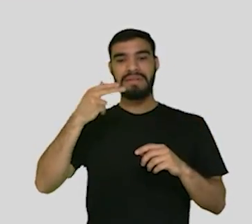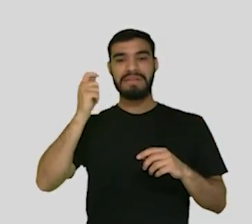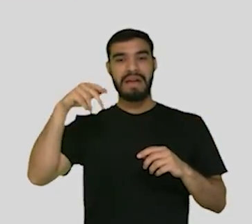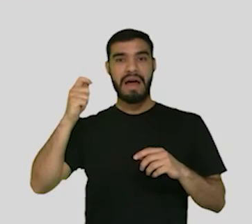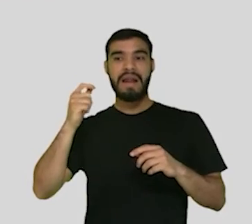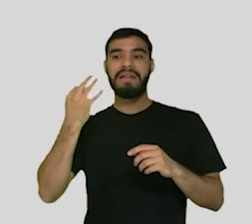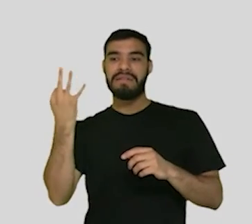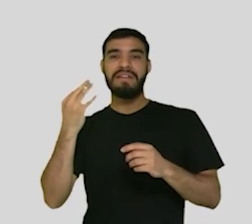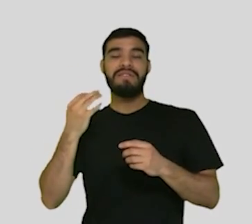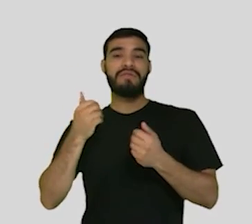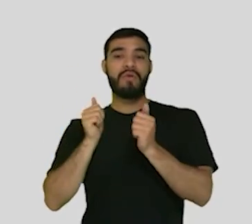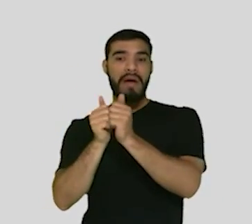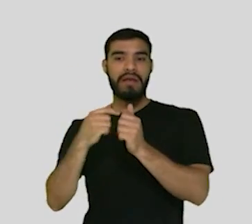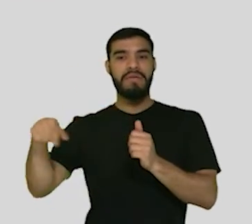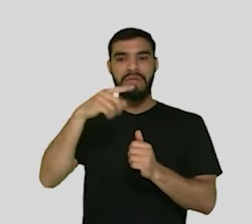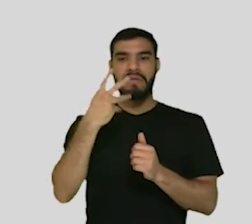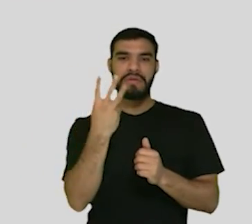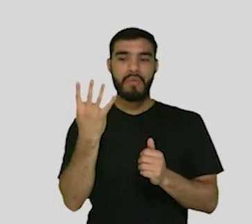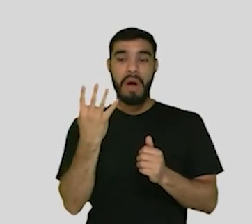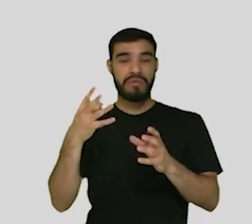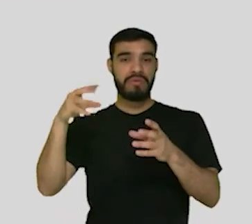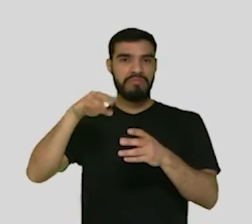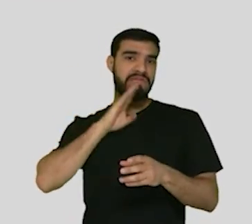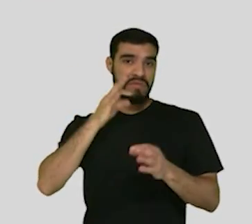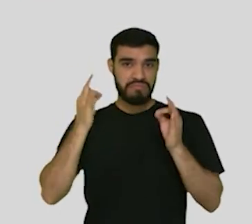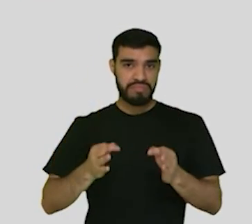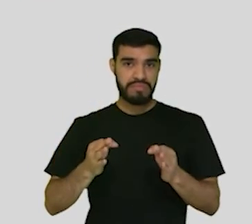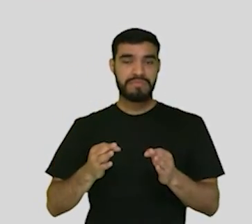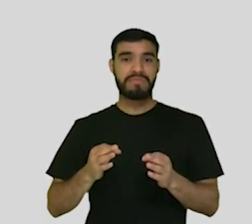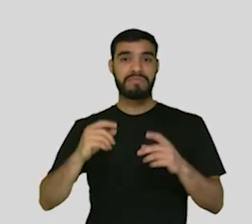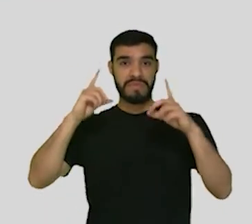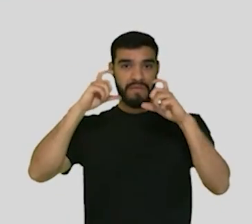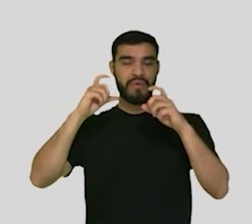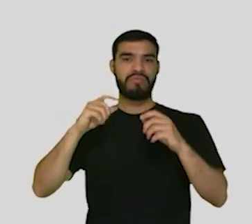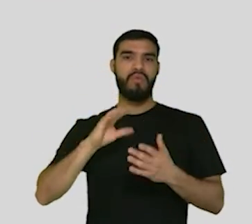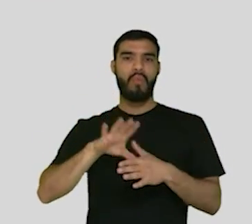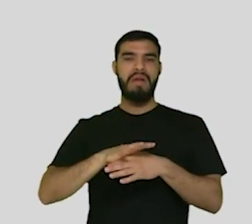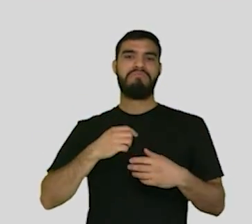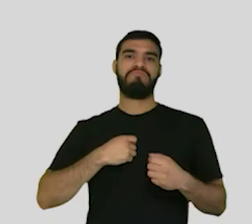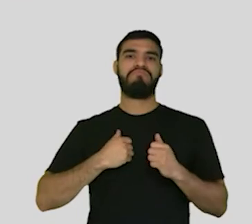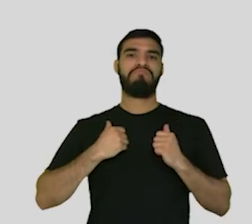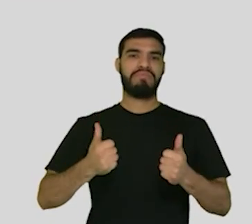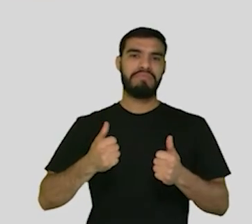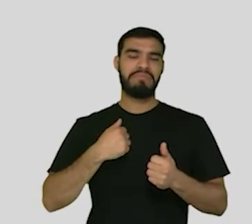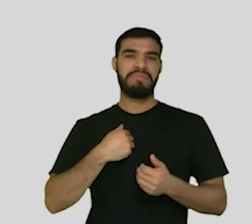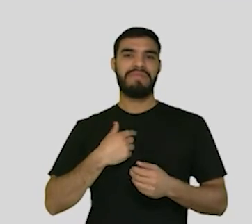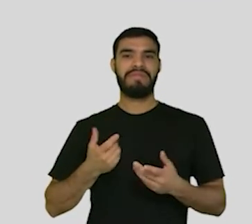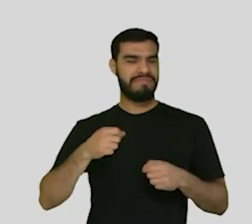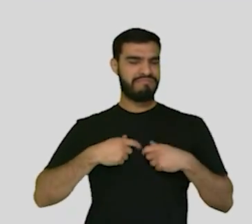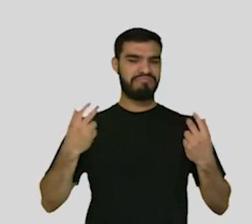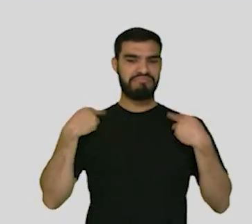más, cara descubierta. Pero un guarión, o sea, cuepe, tiene fotos e iba lesbiana en pie de guerra. Chana, ha amboe,